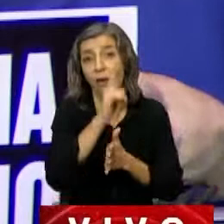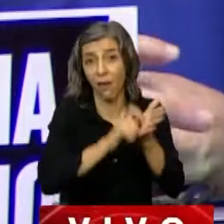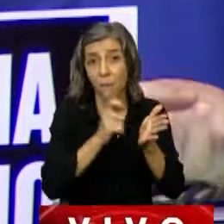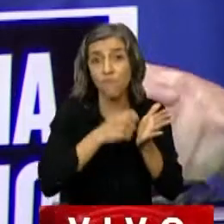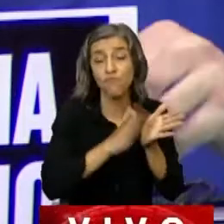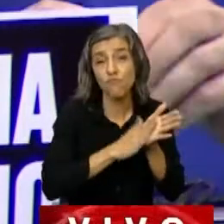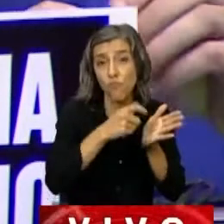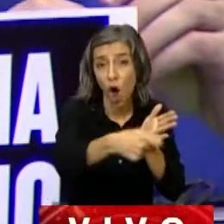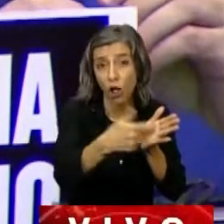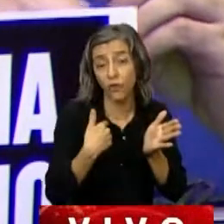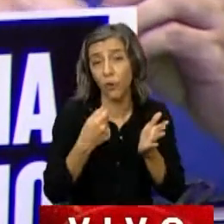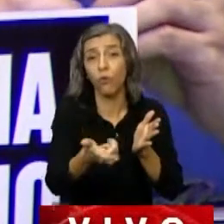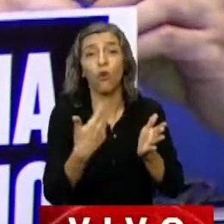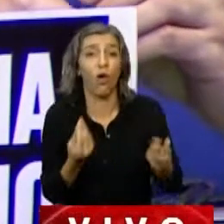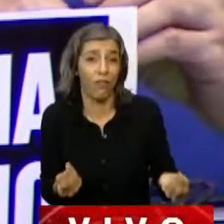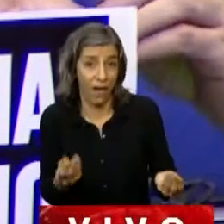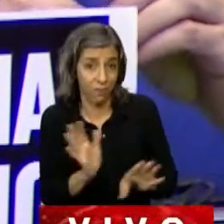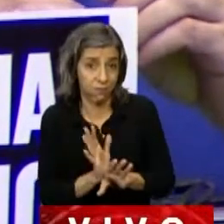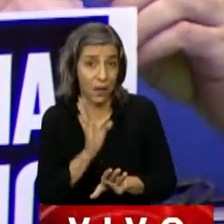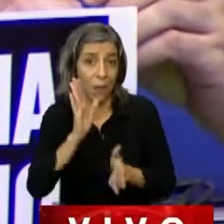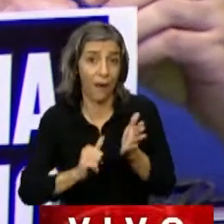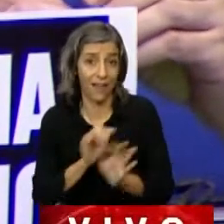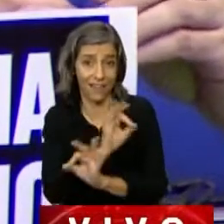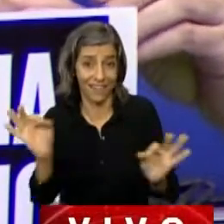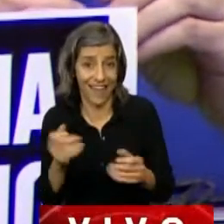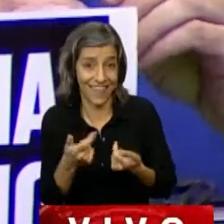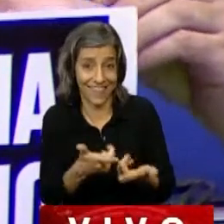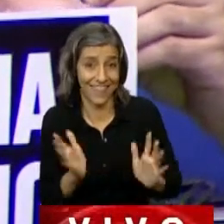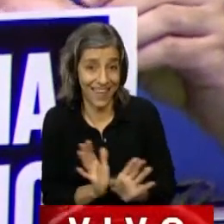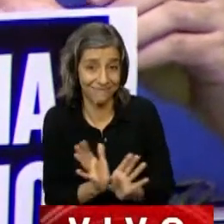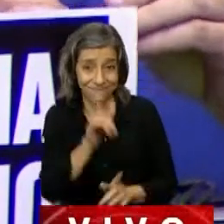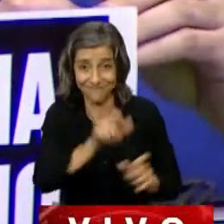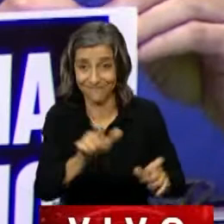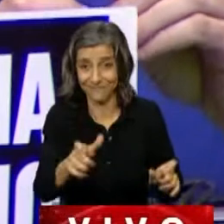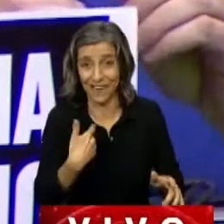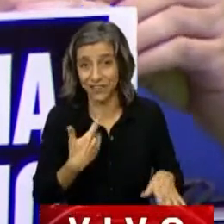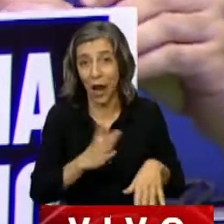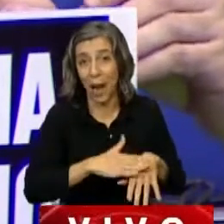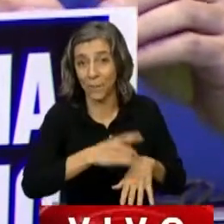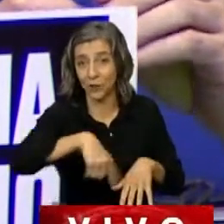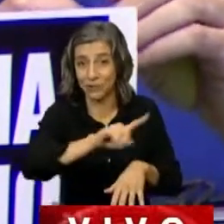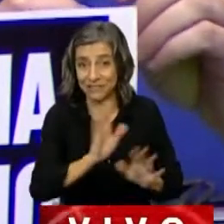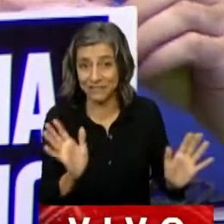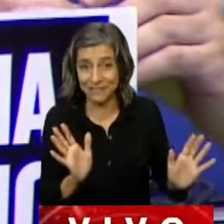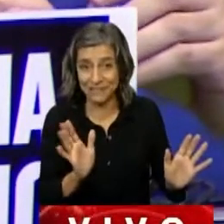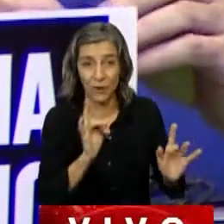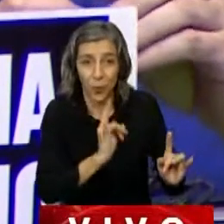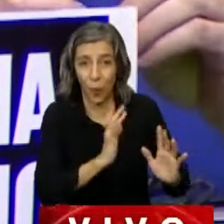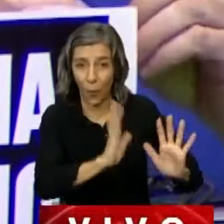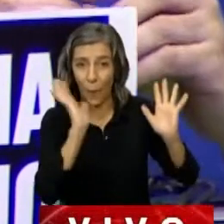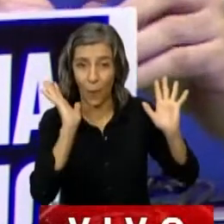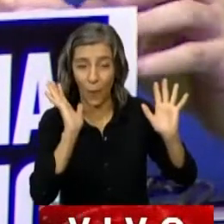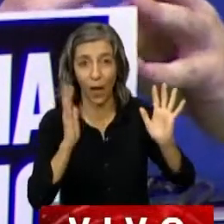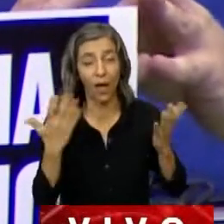y la precarización del trabajo. Para ser claros, en la última década el empleo registrado ha